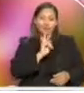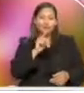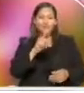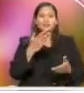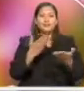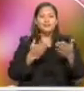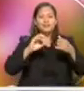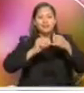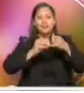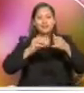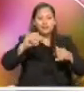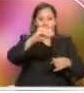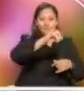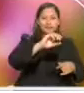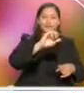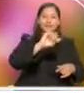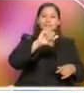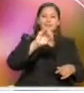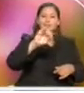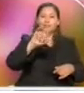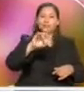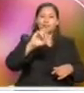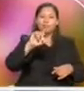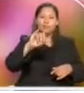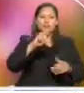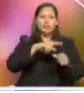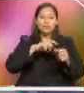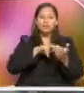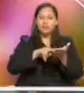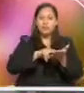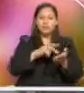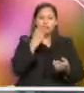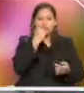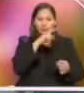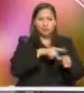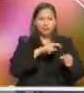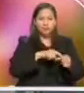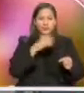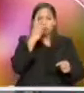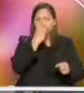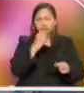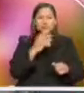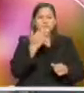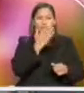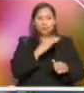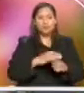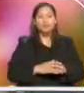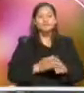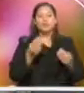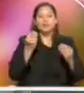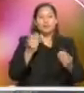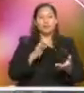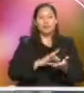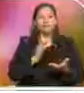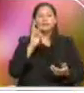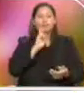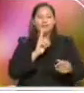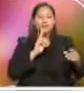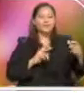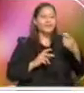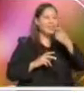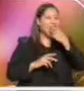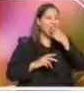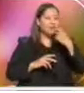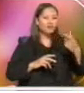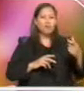ajonjolí. Eso se Sí, nos conseguí el ajonjolí negro, también le da mucho color, mucha vista, sabe rico. hecho. Muchas gracias. A Órale. ver. A ver qué